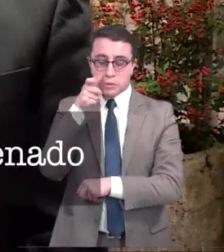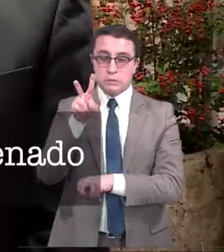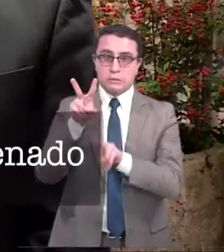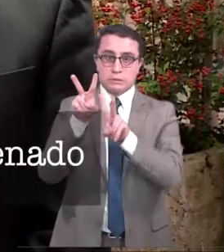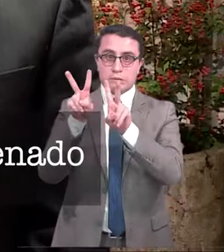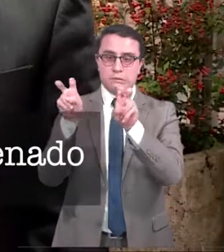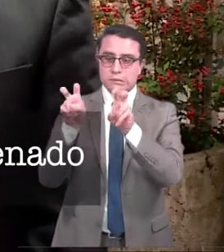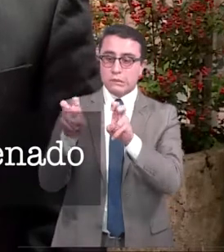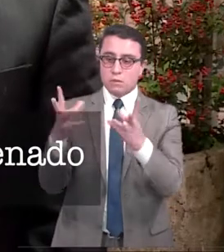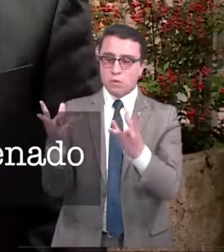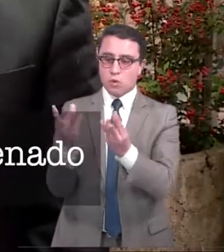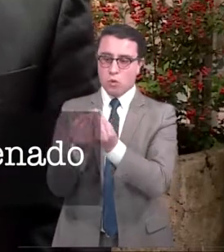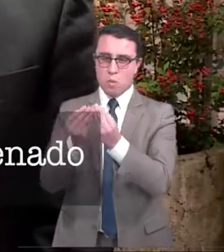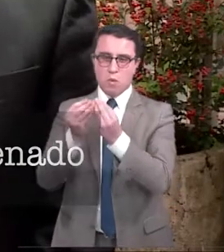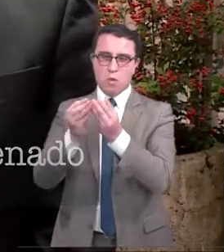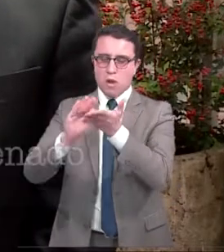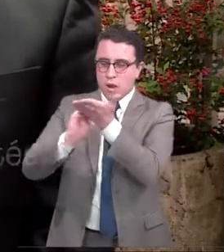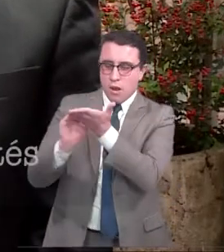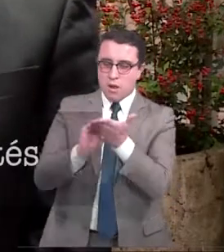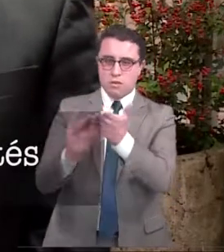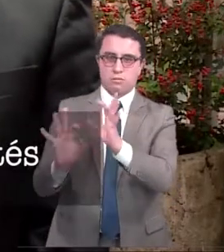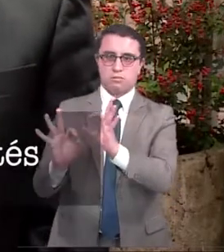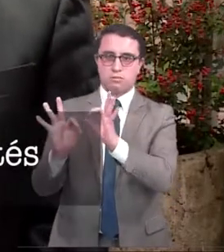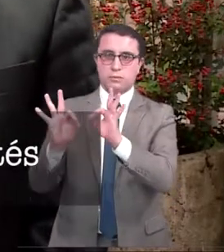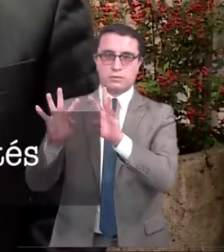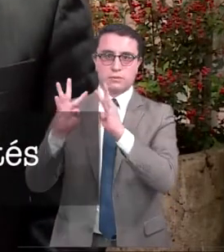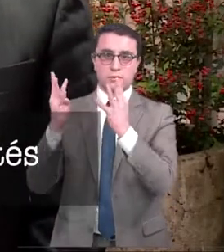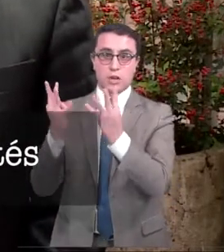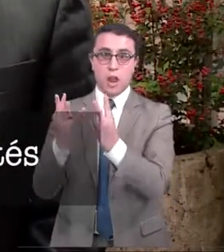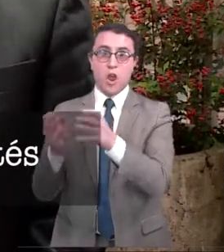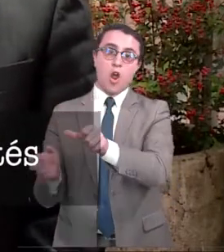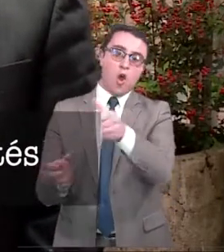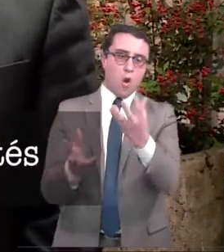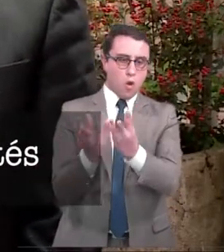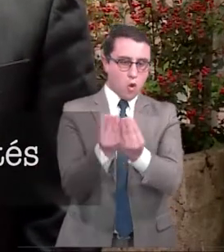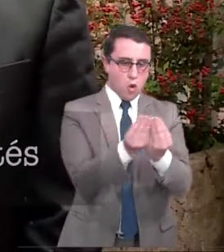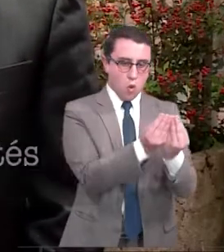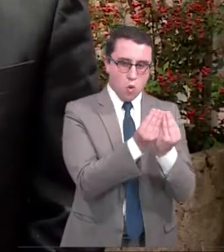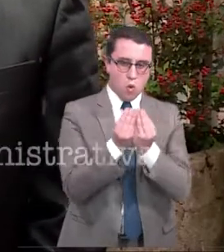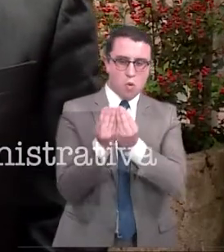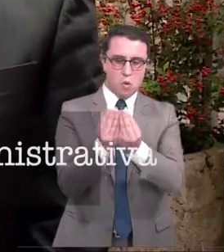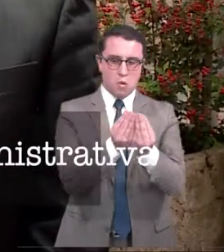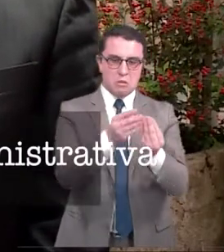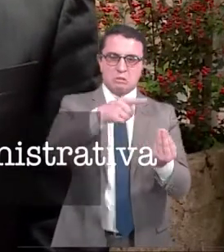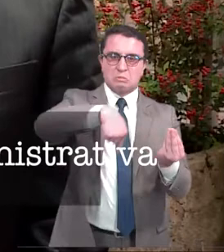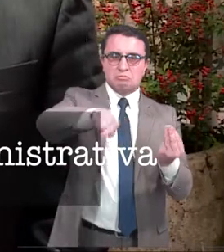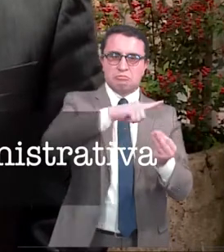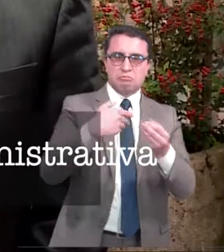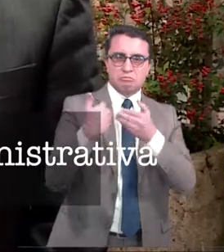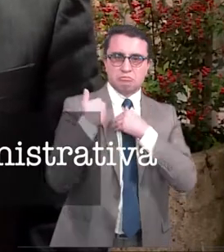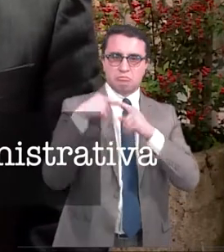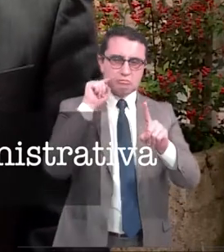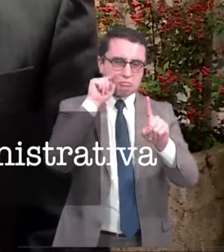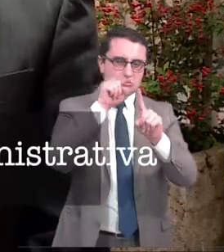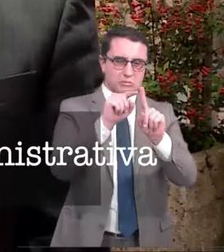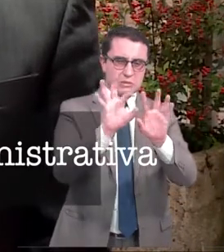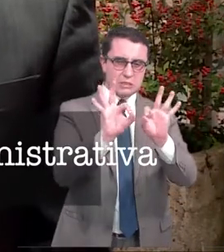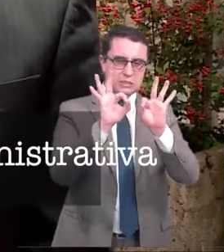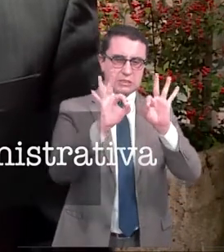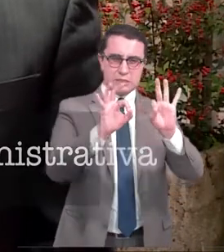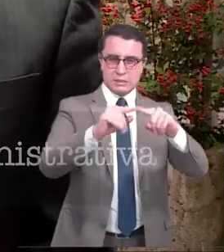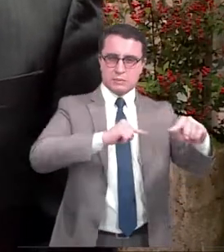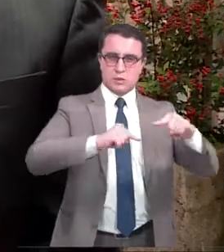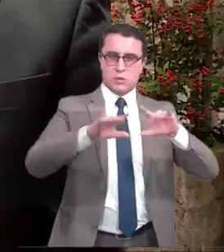Técnica del Comité de Conciliación del Senado de la República y de otros diversos comités en aras de la eficiencia de la